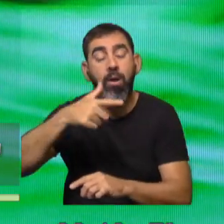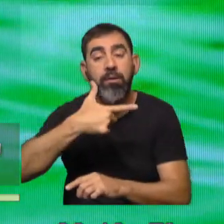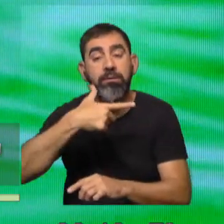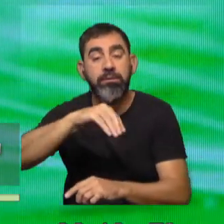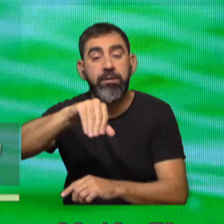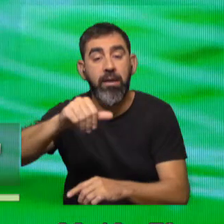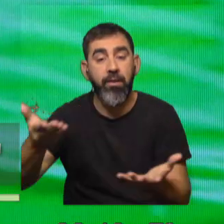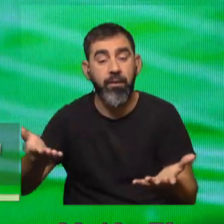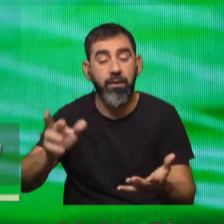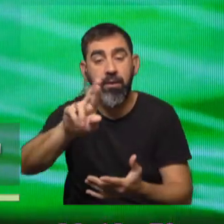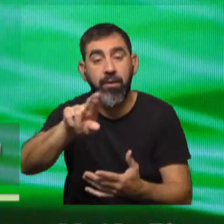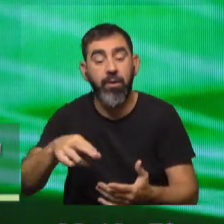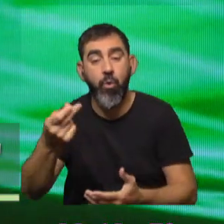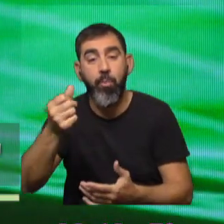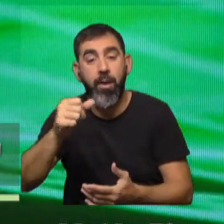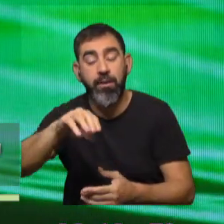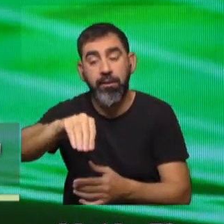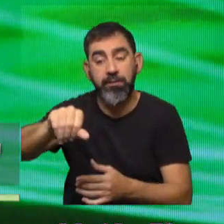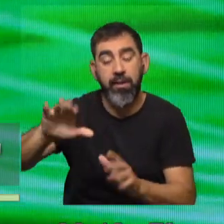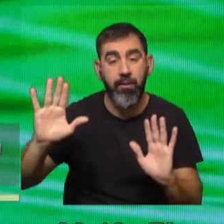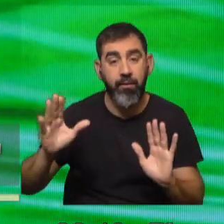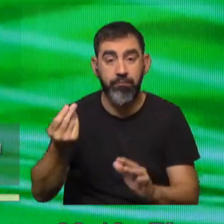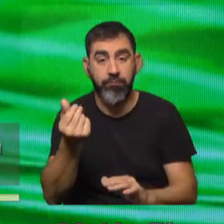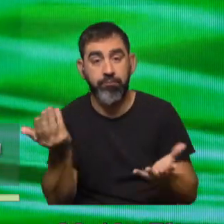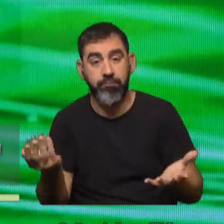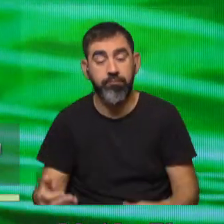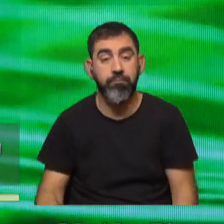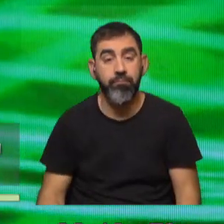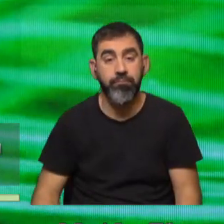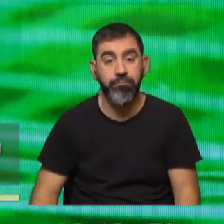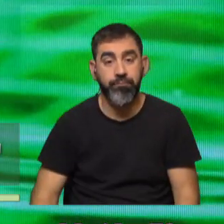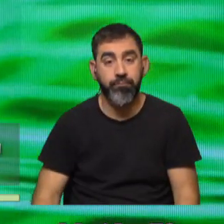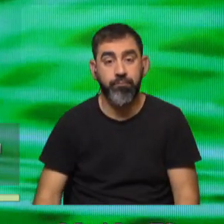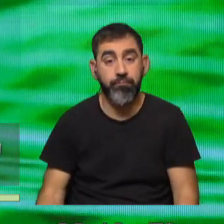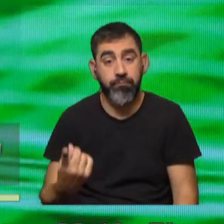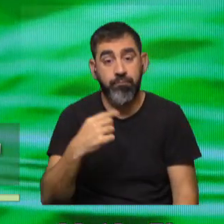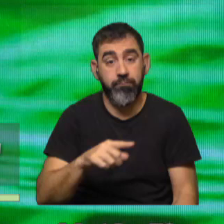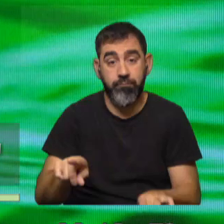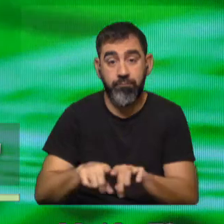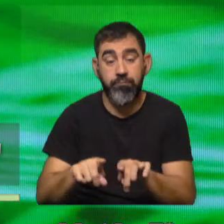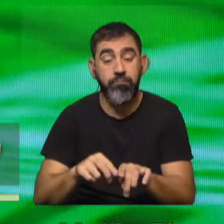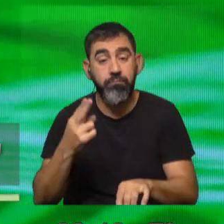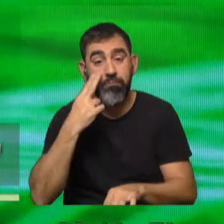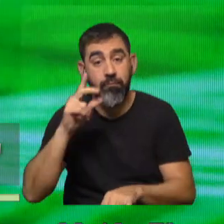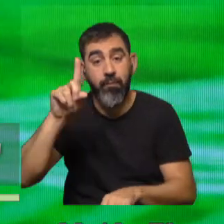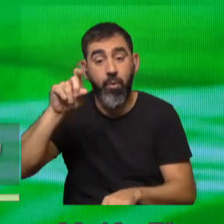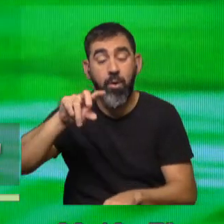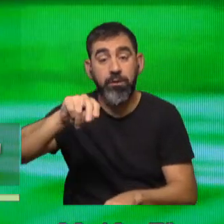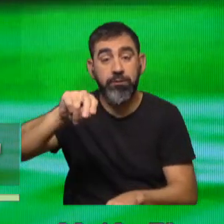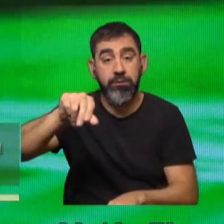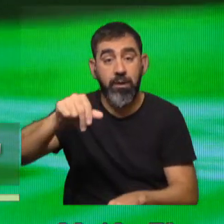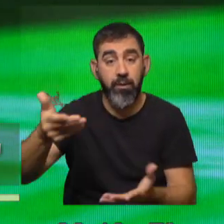en el río de la plata en la zona de la sativa dónde va a estar esa toma de agua entonces seguimos con el problema salada